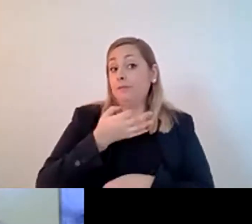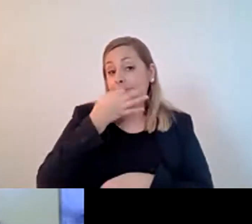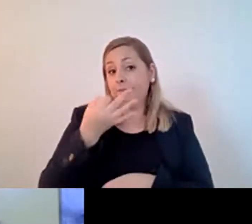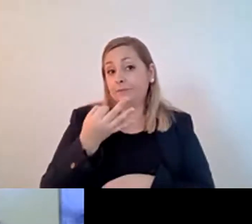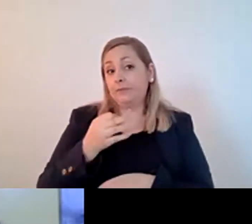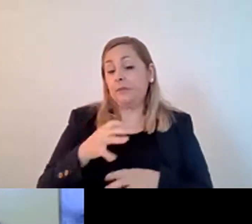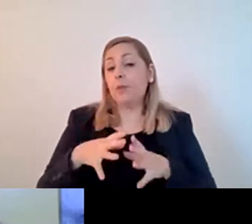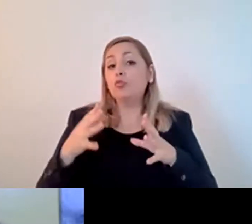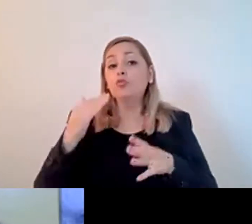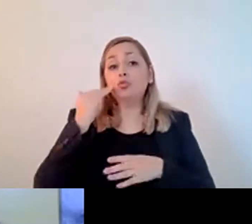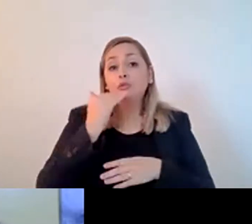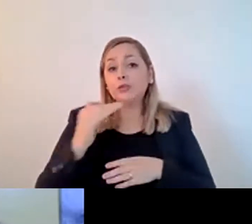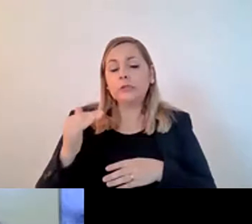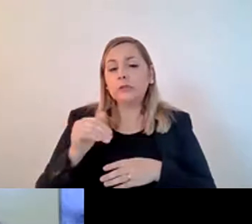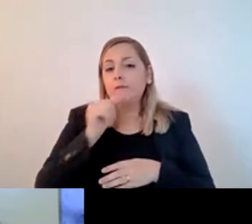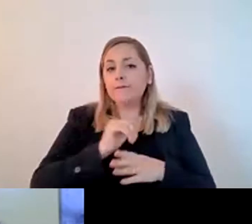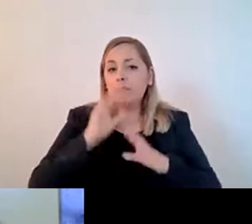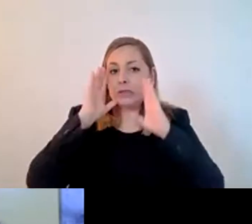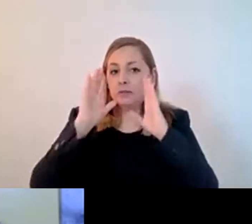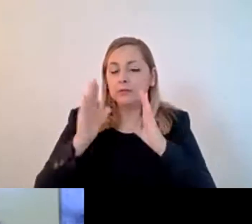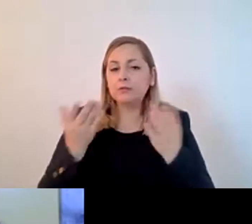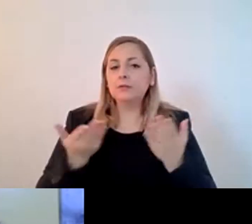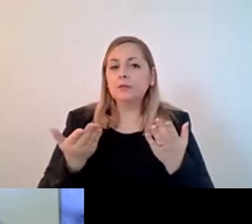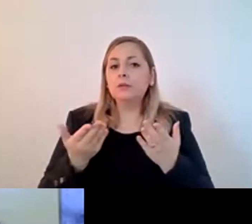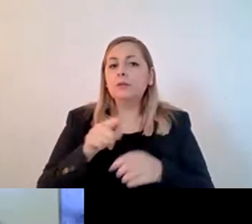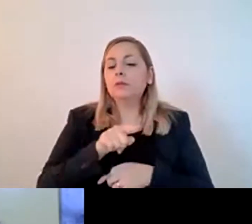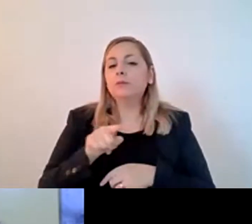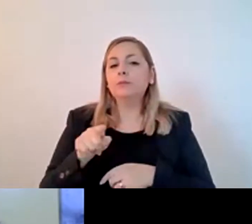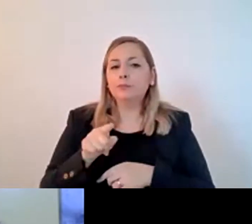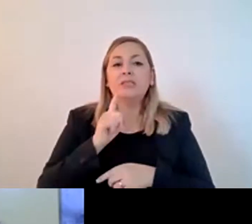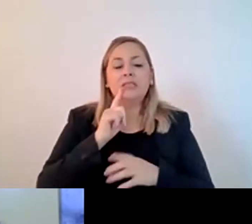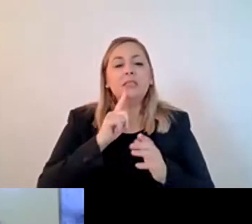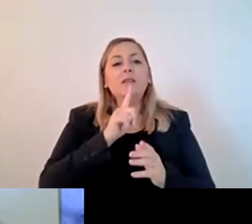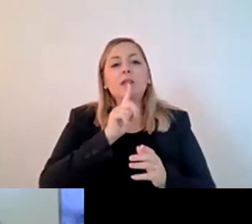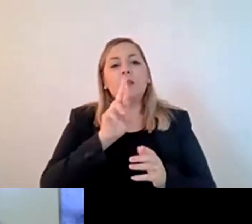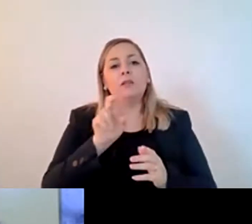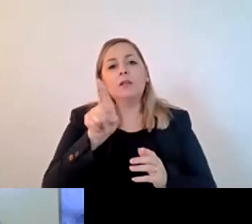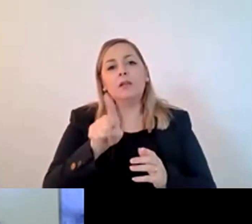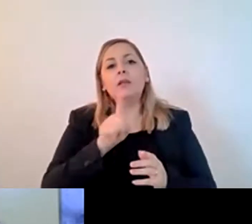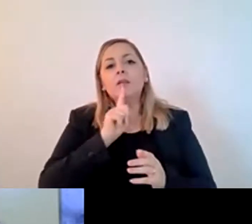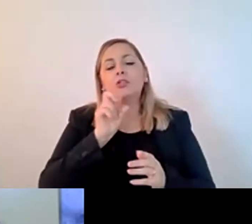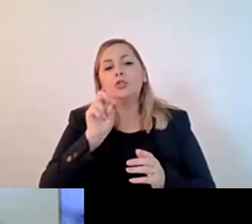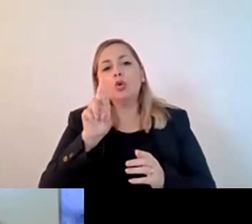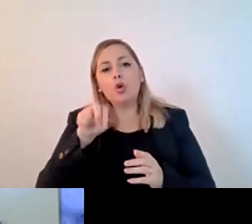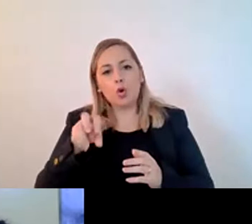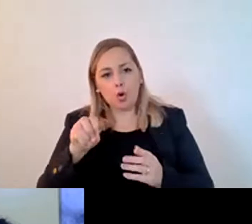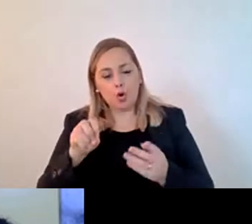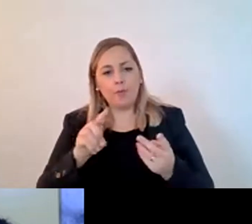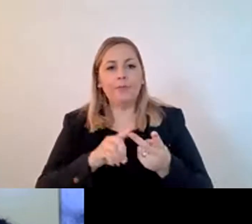muchos niños con déficit atencional tienen trastornos disruptivo